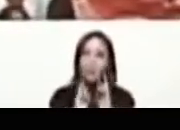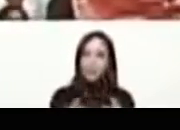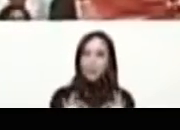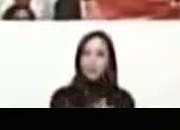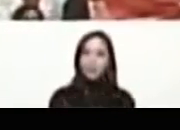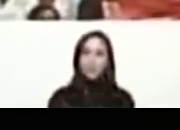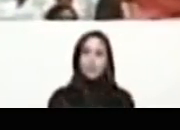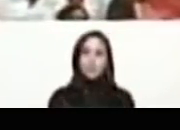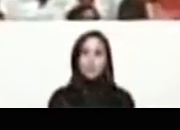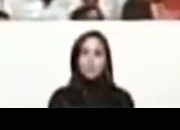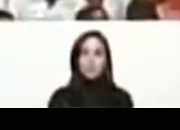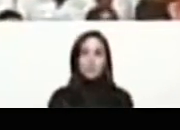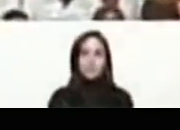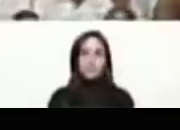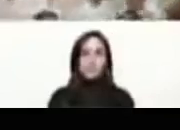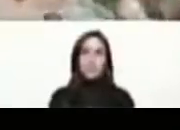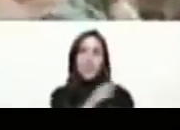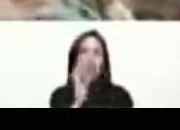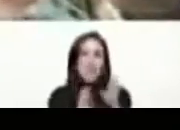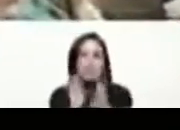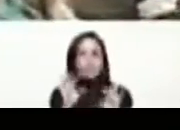¿vale? Sin basura.